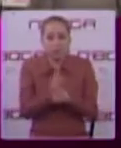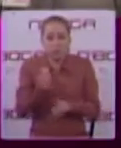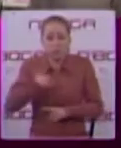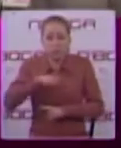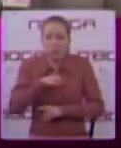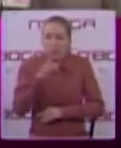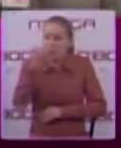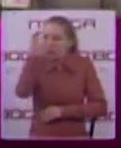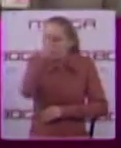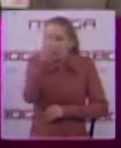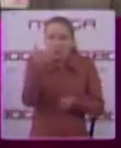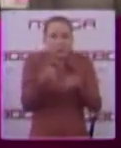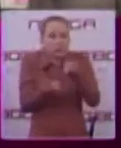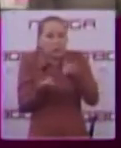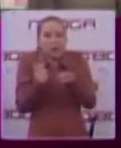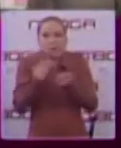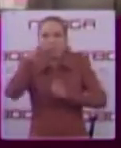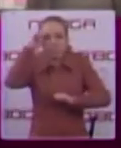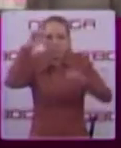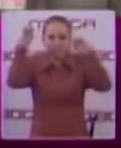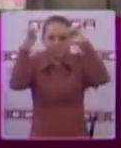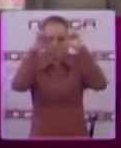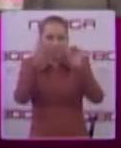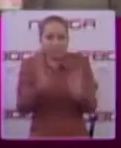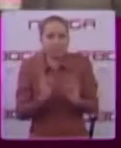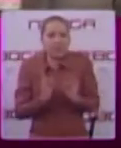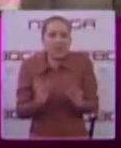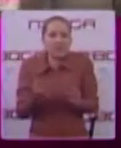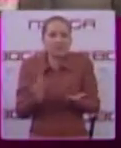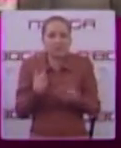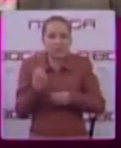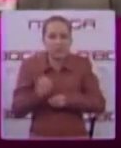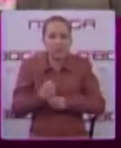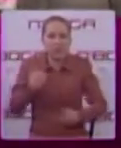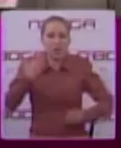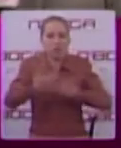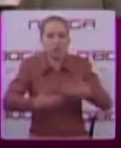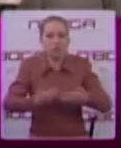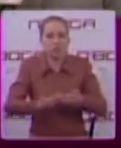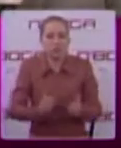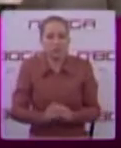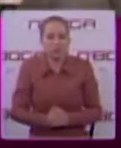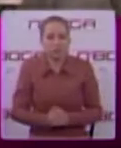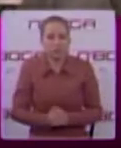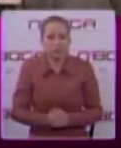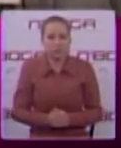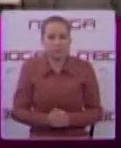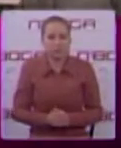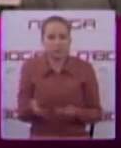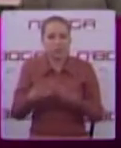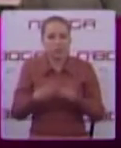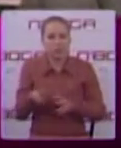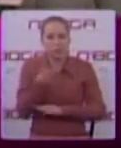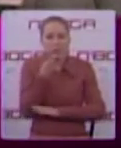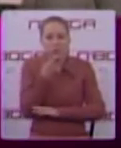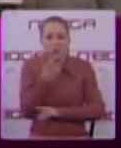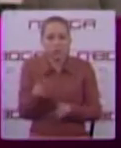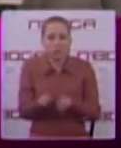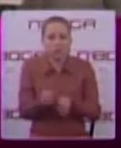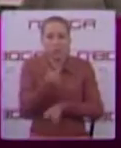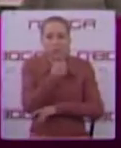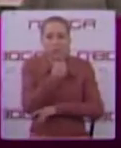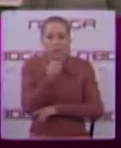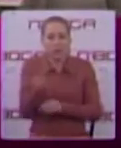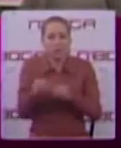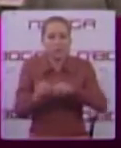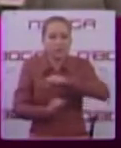venido buscando y encontrando las estrategias adecuadas para trabajar con medios, tanto con empresas públicas y privadas para